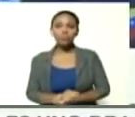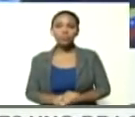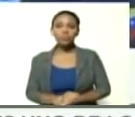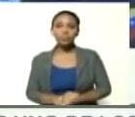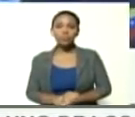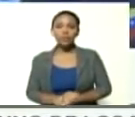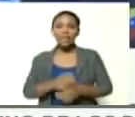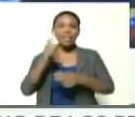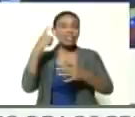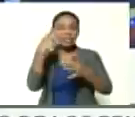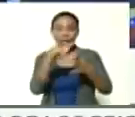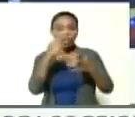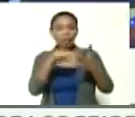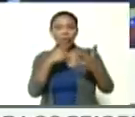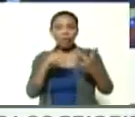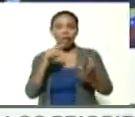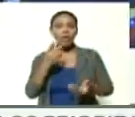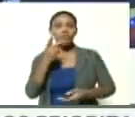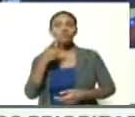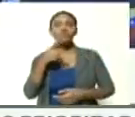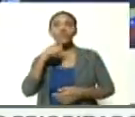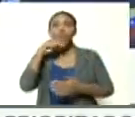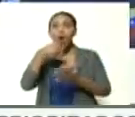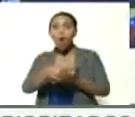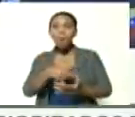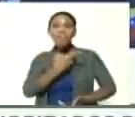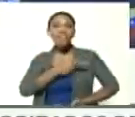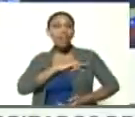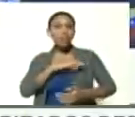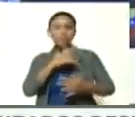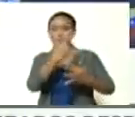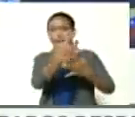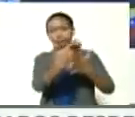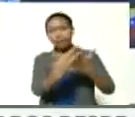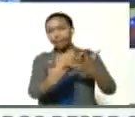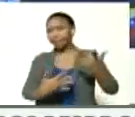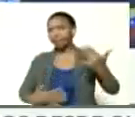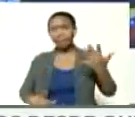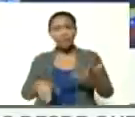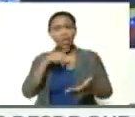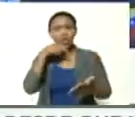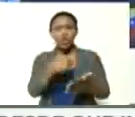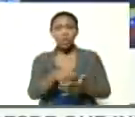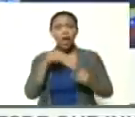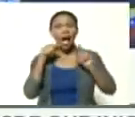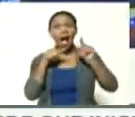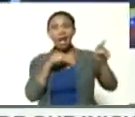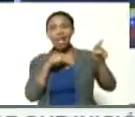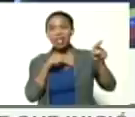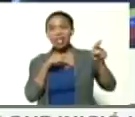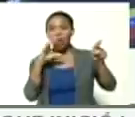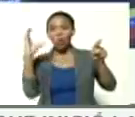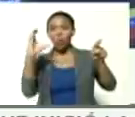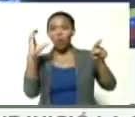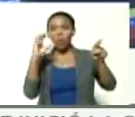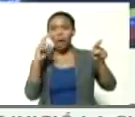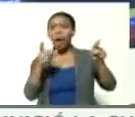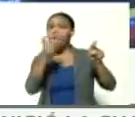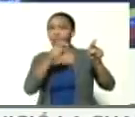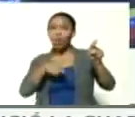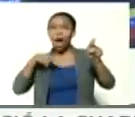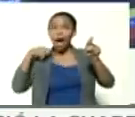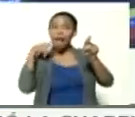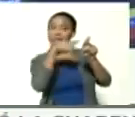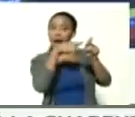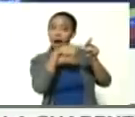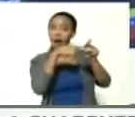Alias Sutanito, alias Pablito, miles de centenares de miles de alias están en Colombia. Búsquenlos en Colombia,